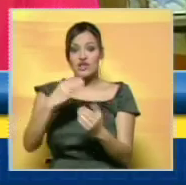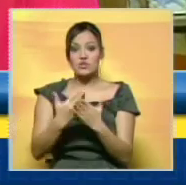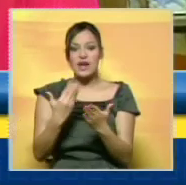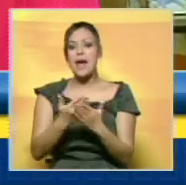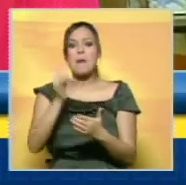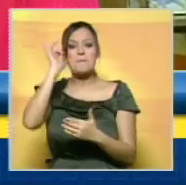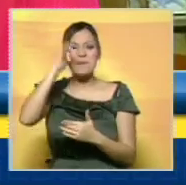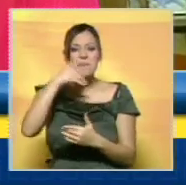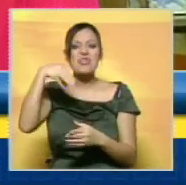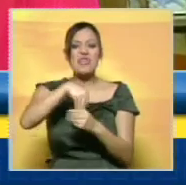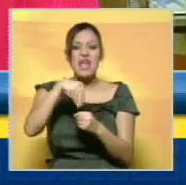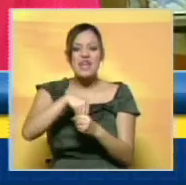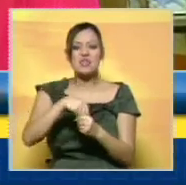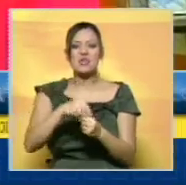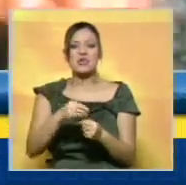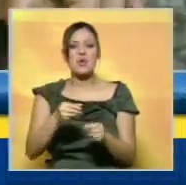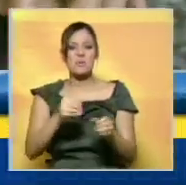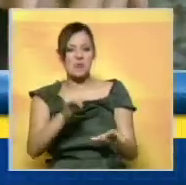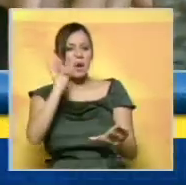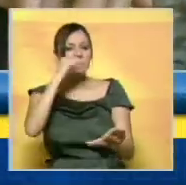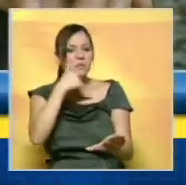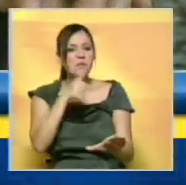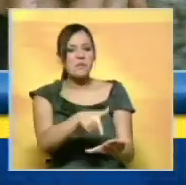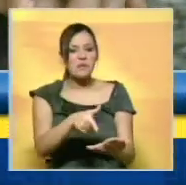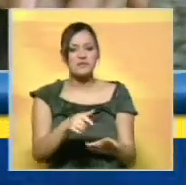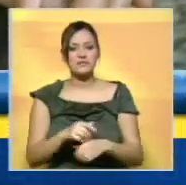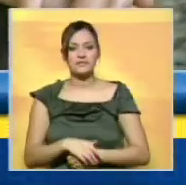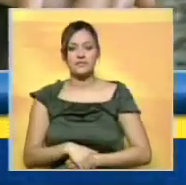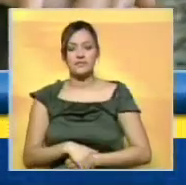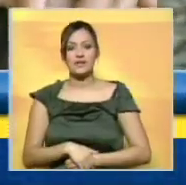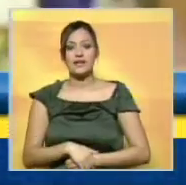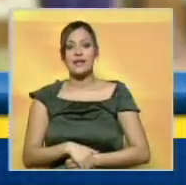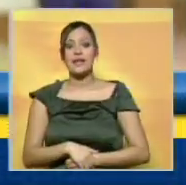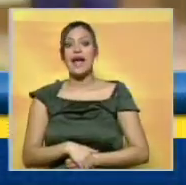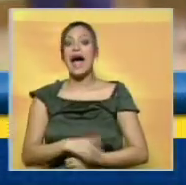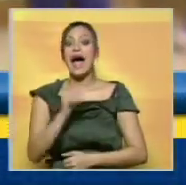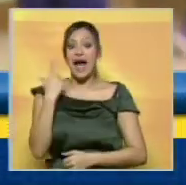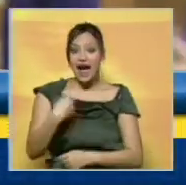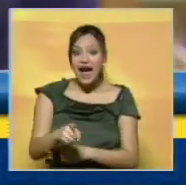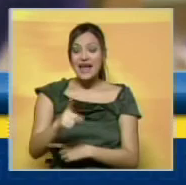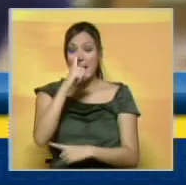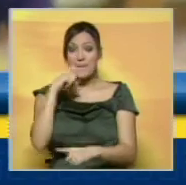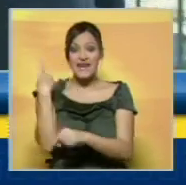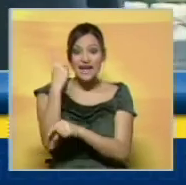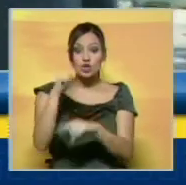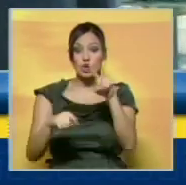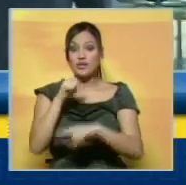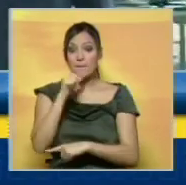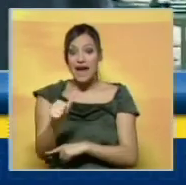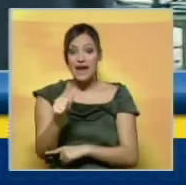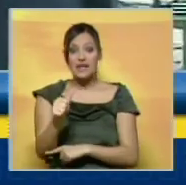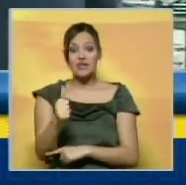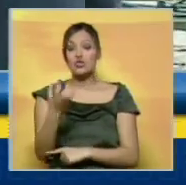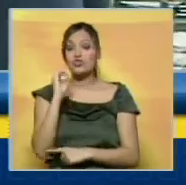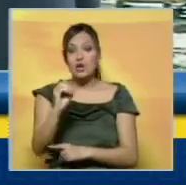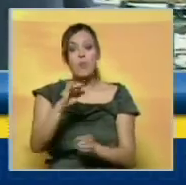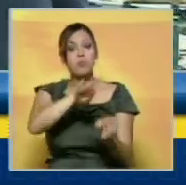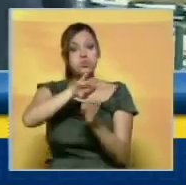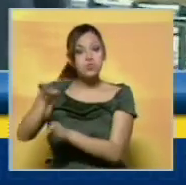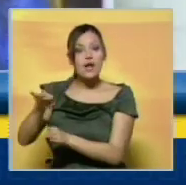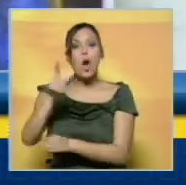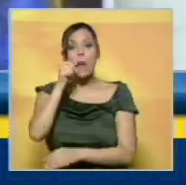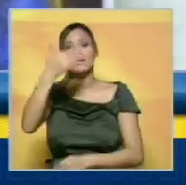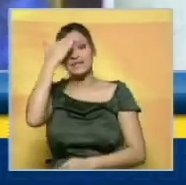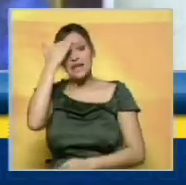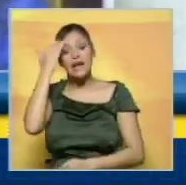orina dentro de los salones, en las papeleras. Con el arma empuñada, la distancia entre el juego, la amenaza y la tragedia es cero. Este hombre lo